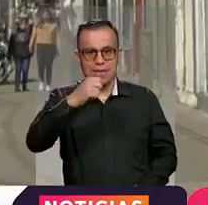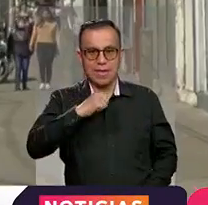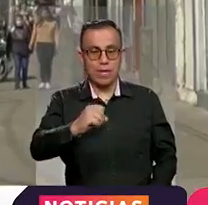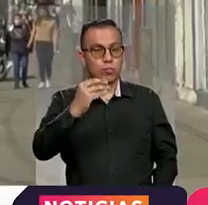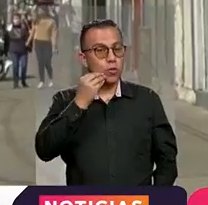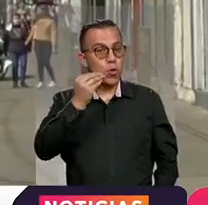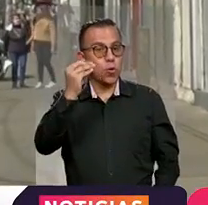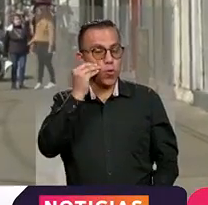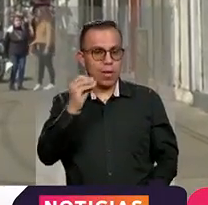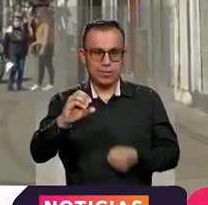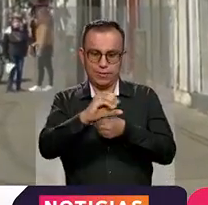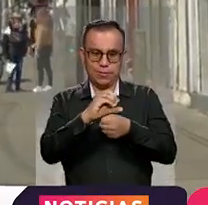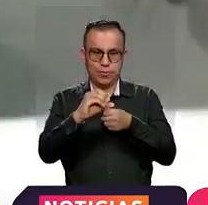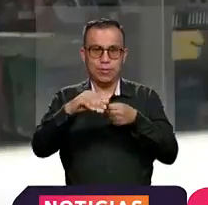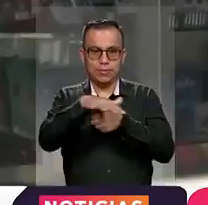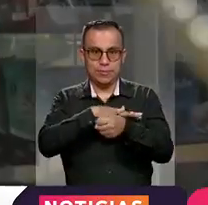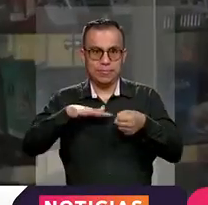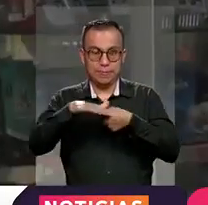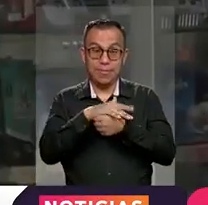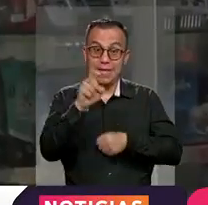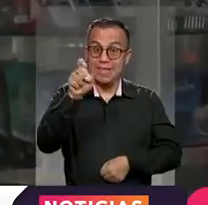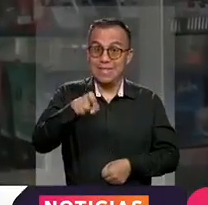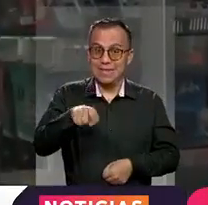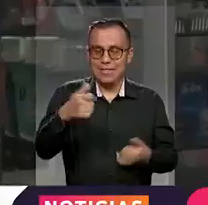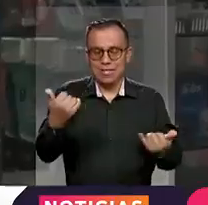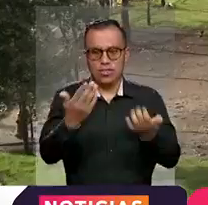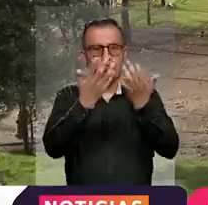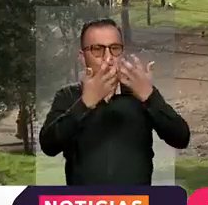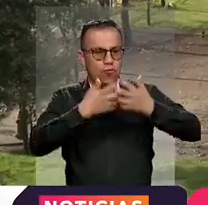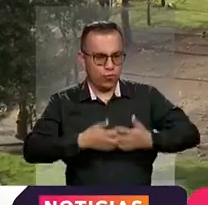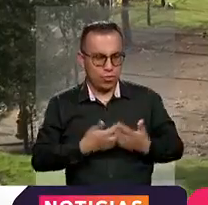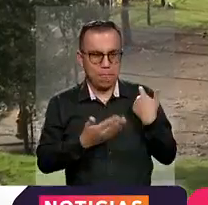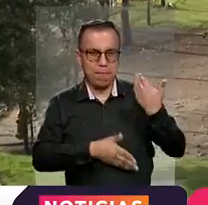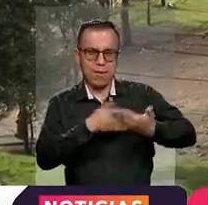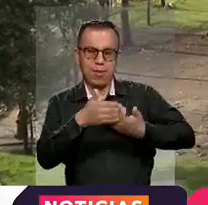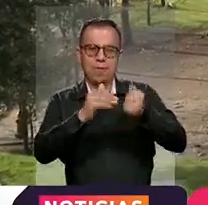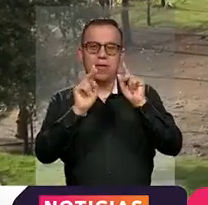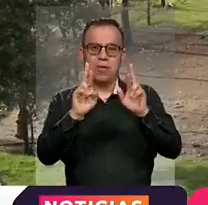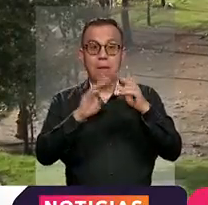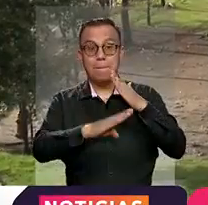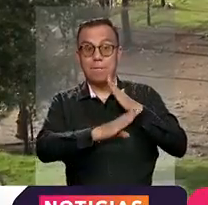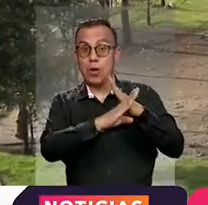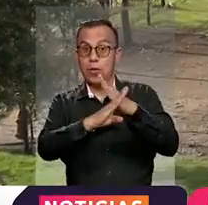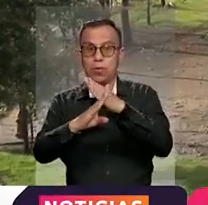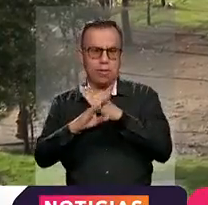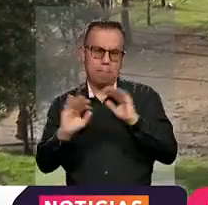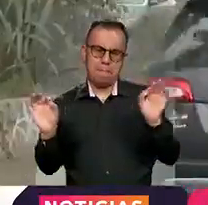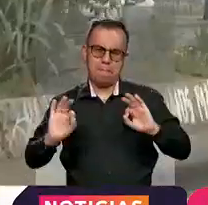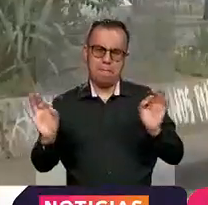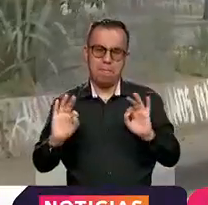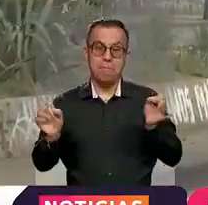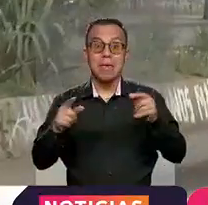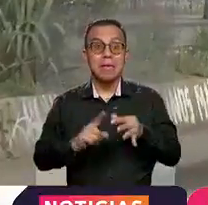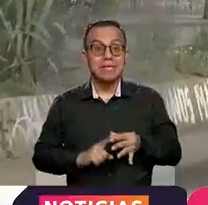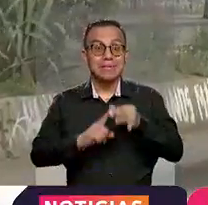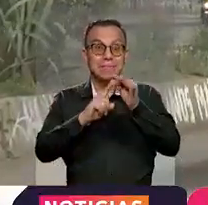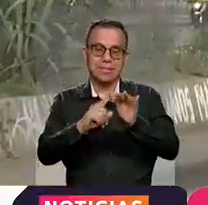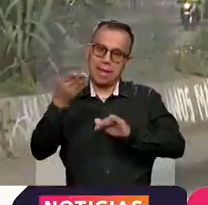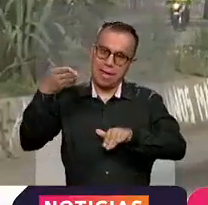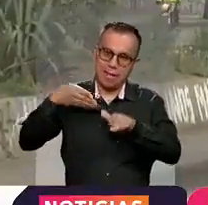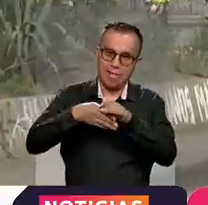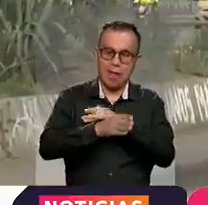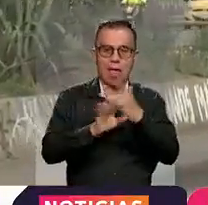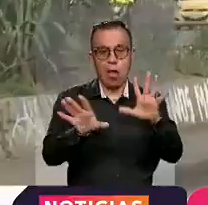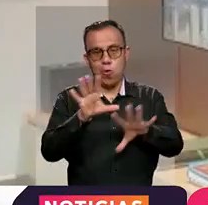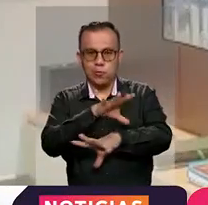en Bogotá y la región, requiere que la ciudad se mantenga funcional, evitando el bloqueo de las vías, específicamente en las entradas y salidas